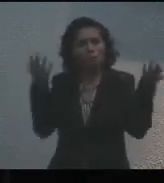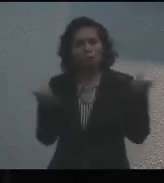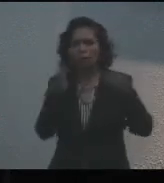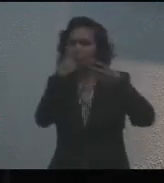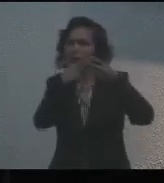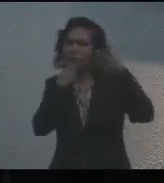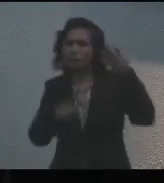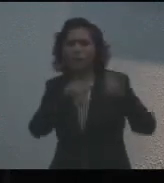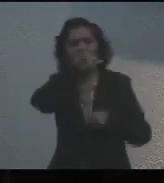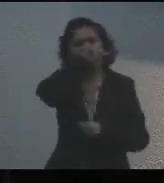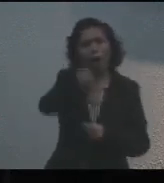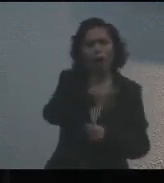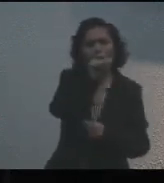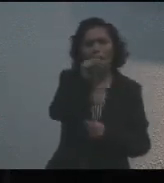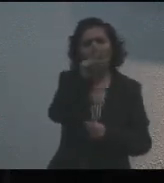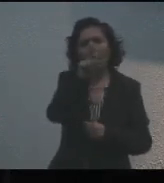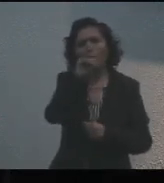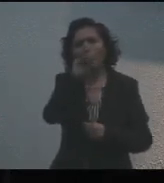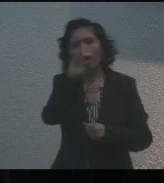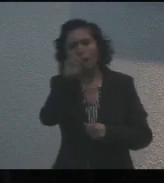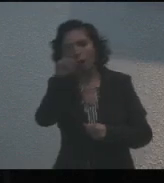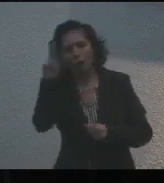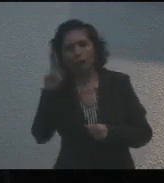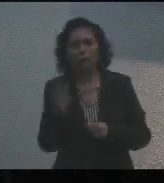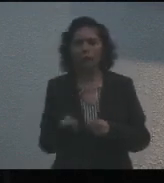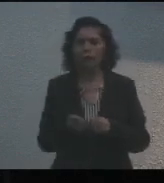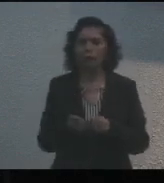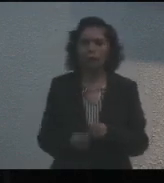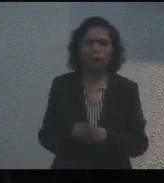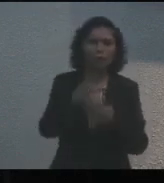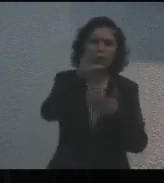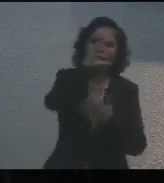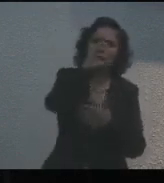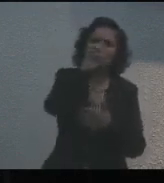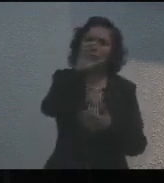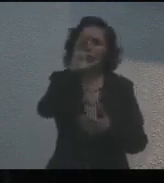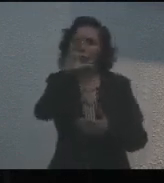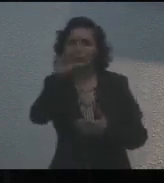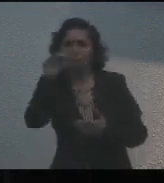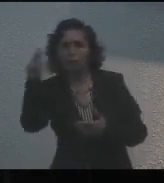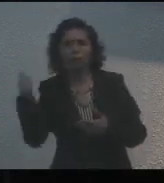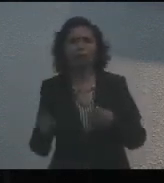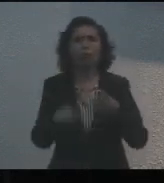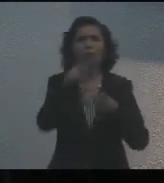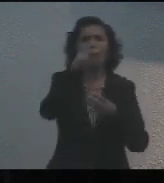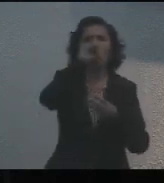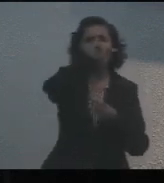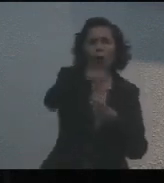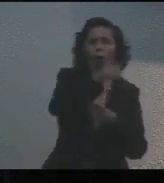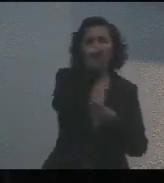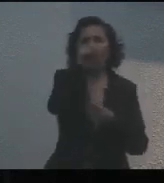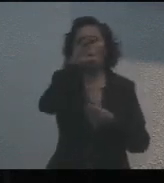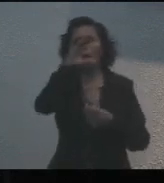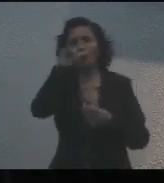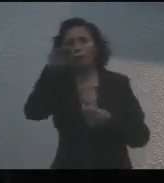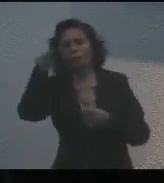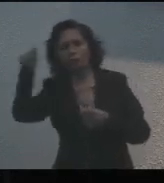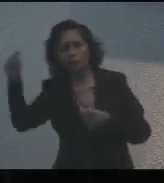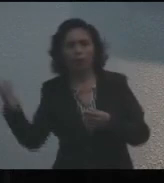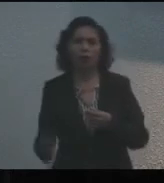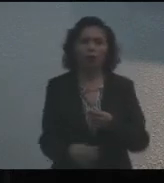Gómez, Leona Vicario, Cecilio Chi, Jacinto Pat y Otón Pompeyo